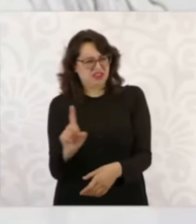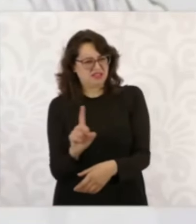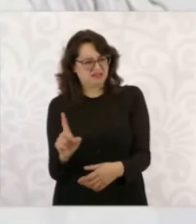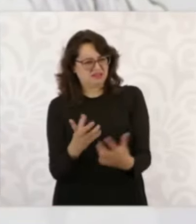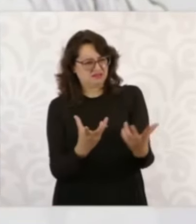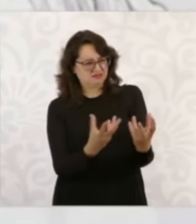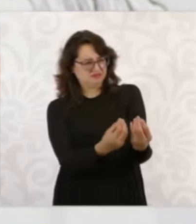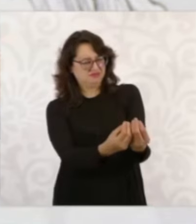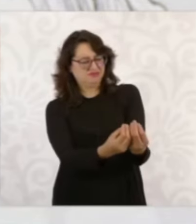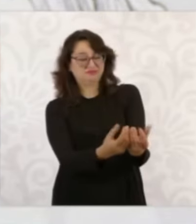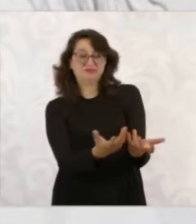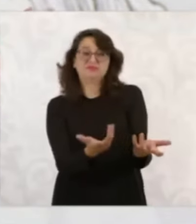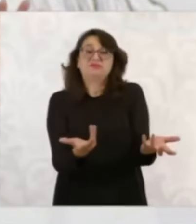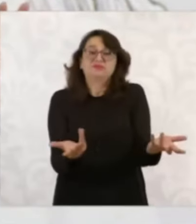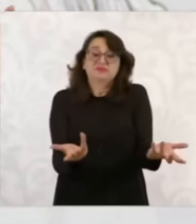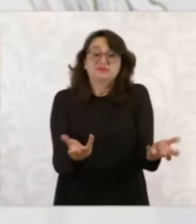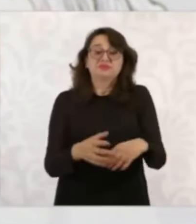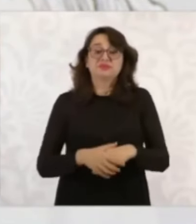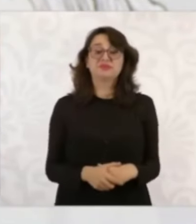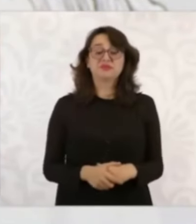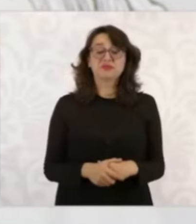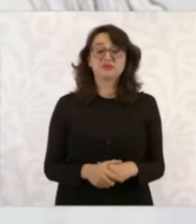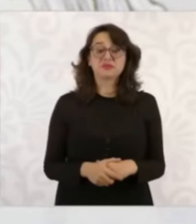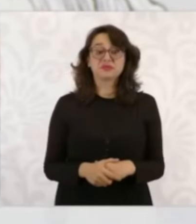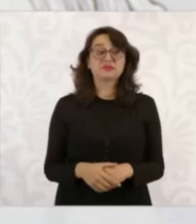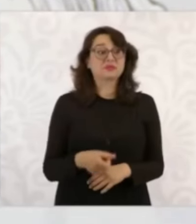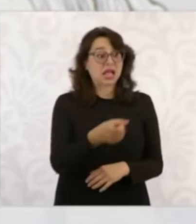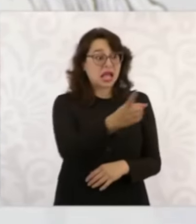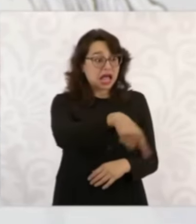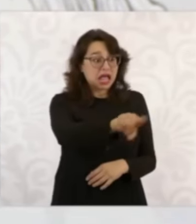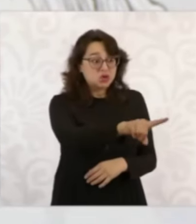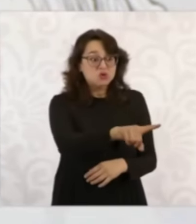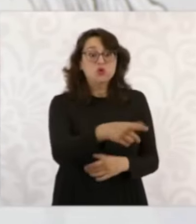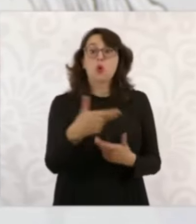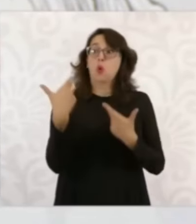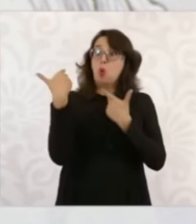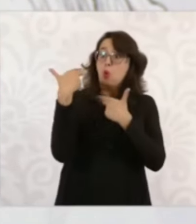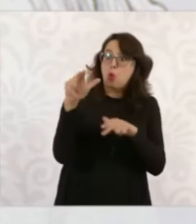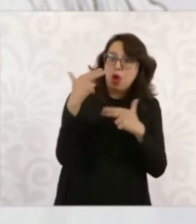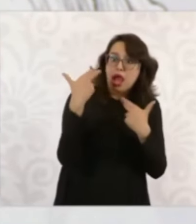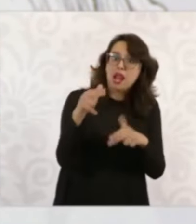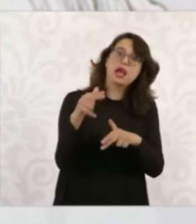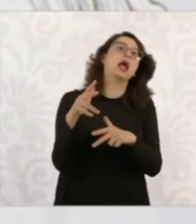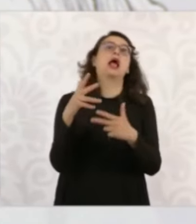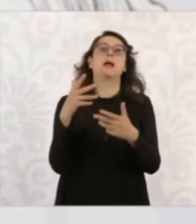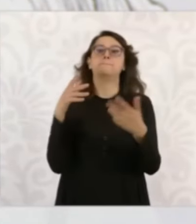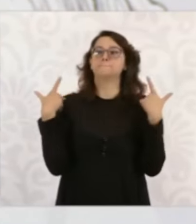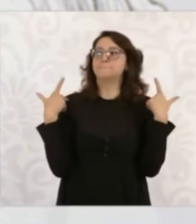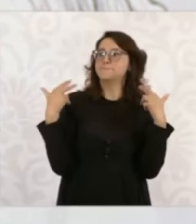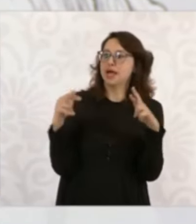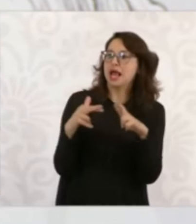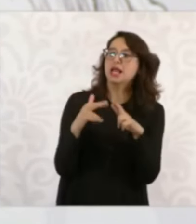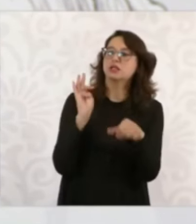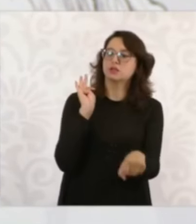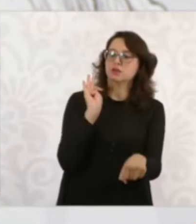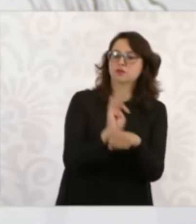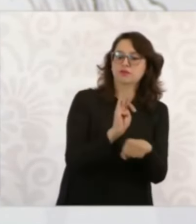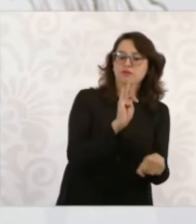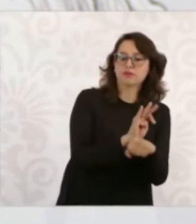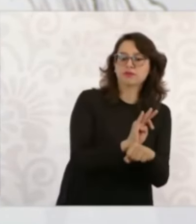movimiento estudiantil, increíblemente esos que habían participado apoyando a que se sindicalizaran los